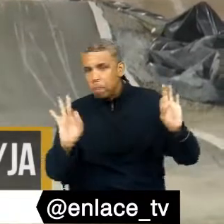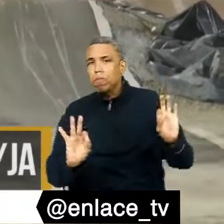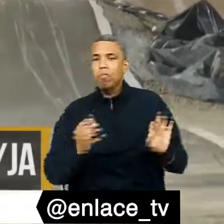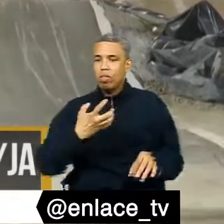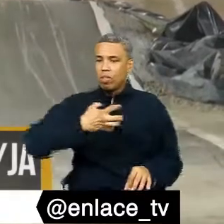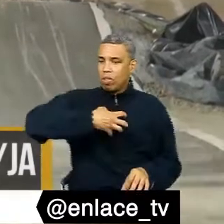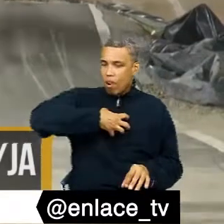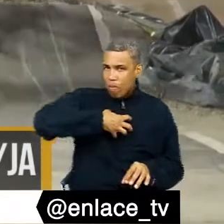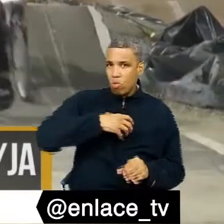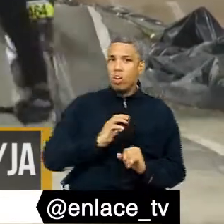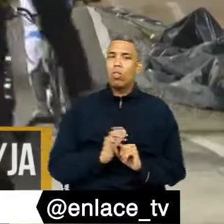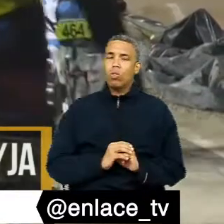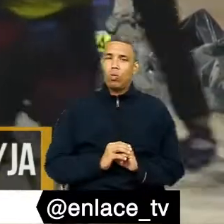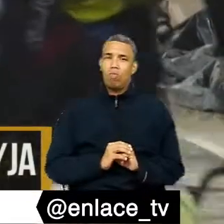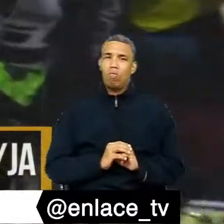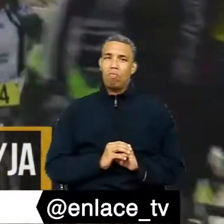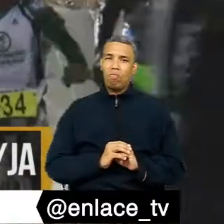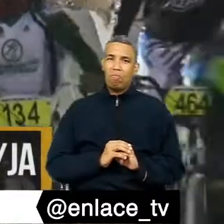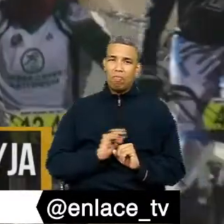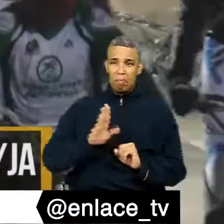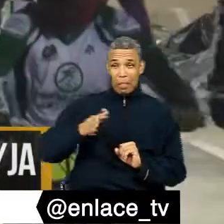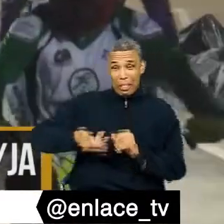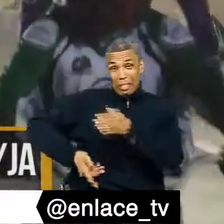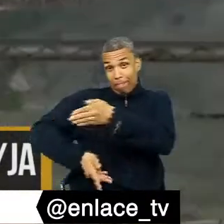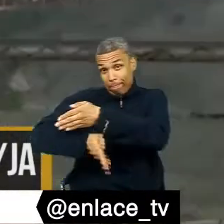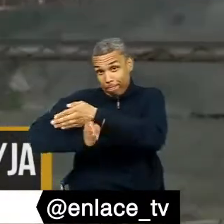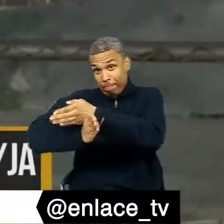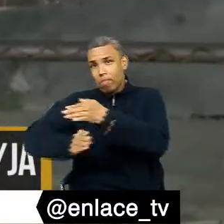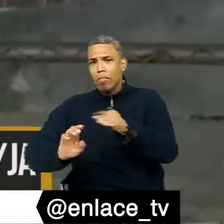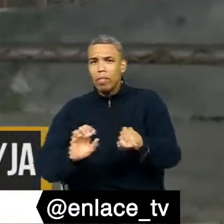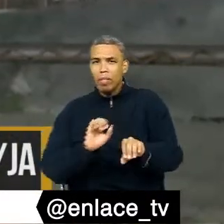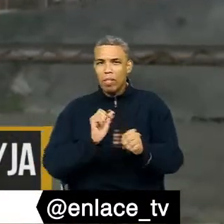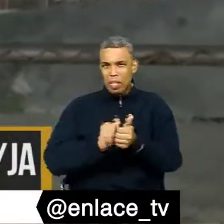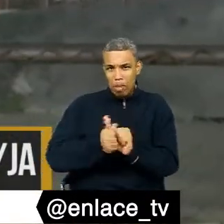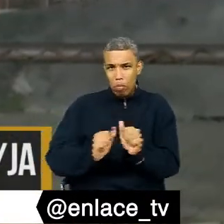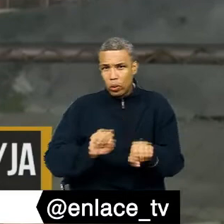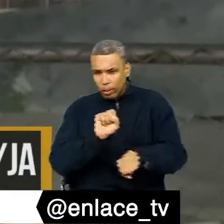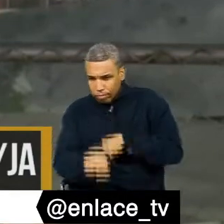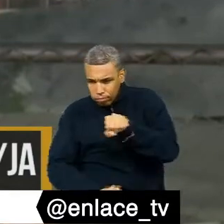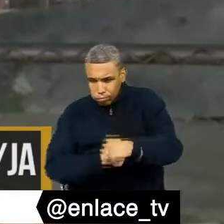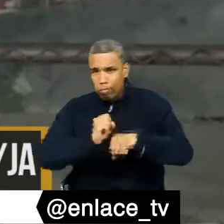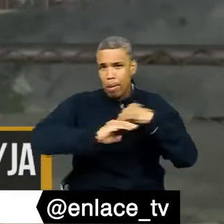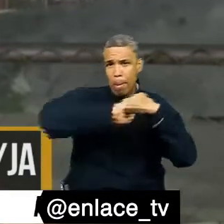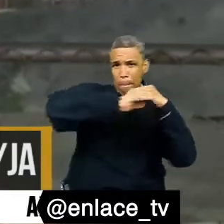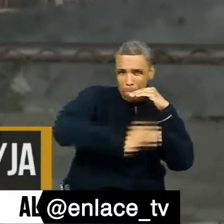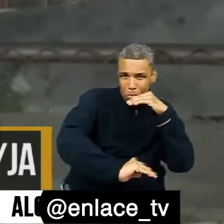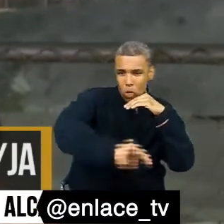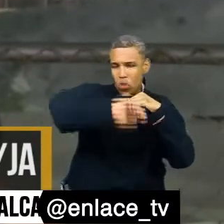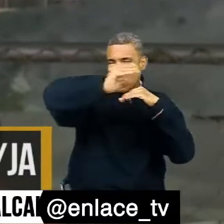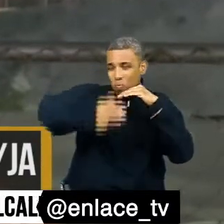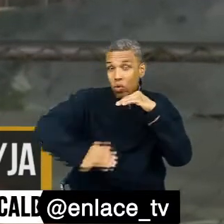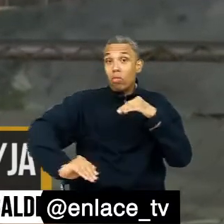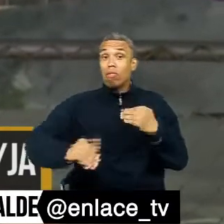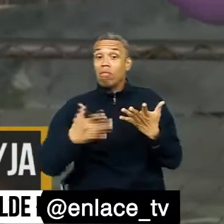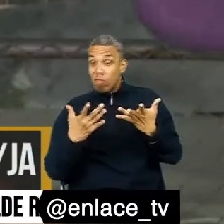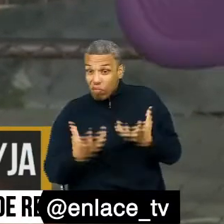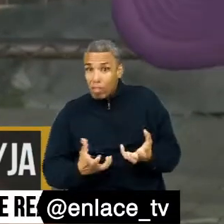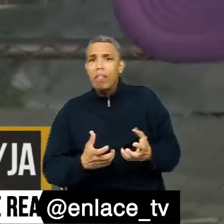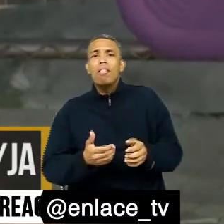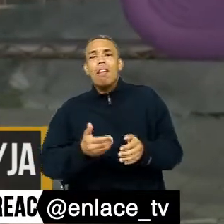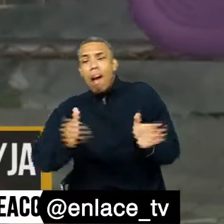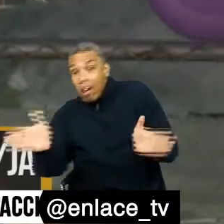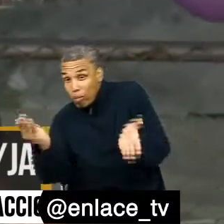también se quiere es seguir promocionando este deporte, esa disciplina aquí en el puerto petrolero, en Santander. Ya pues Santander